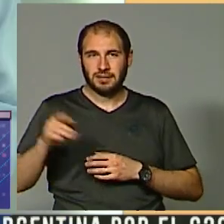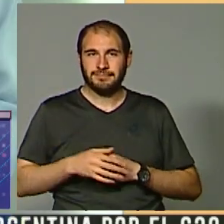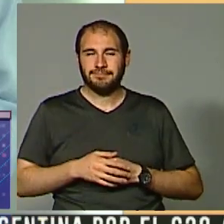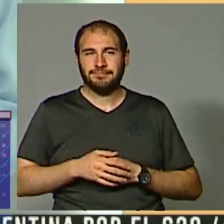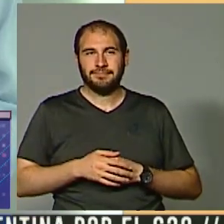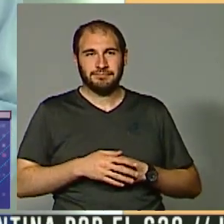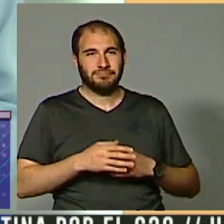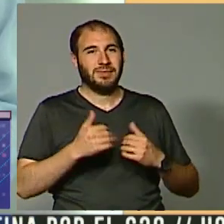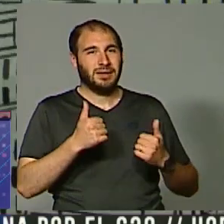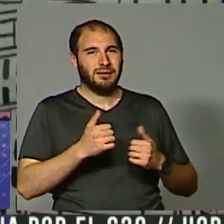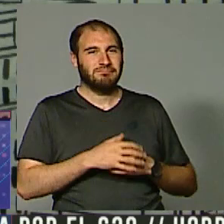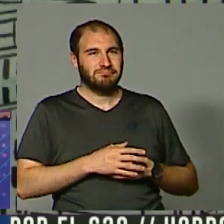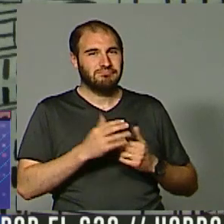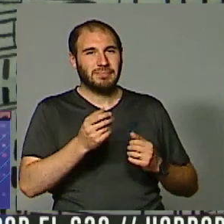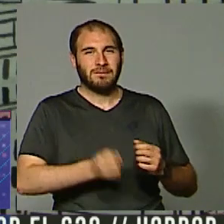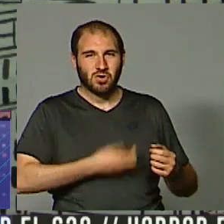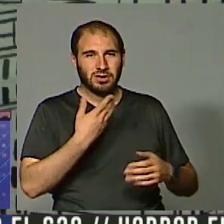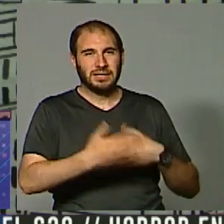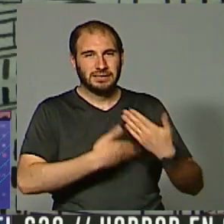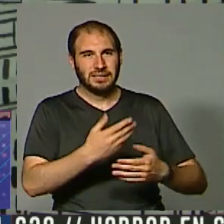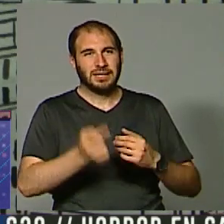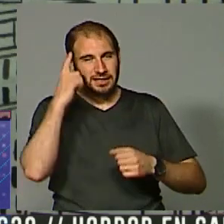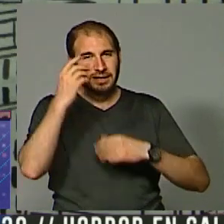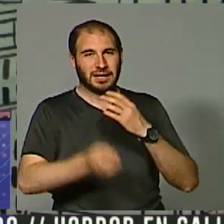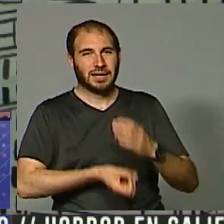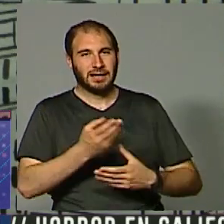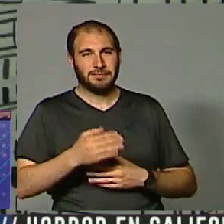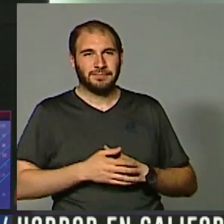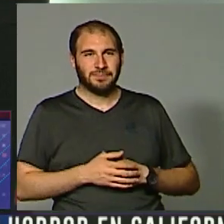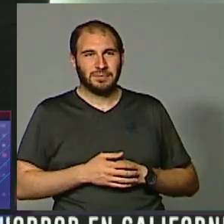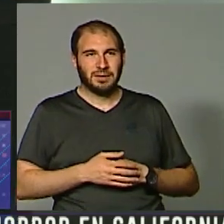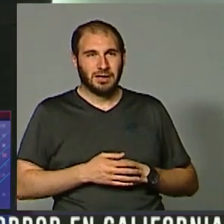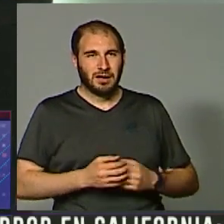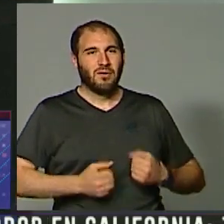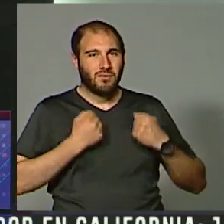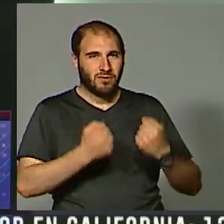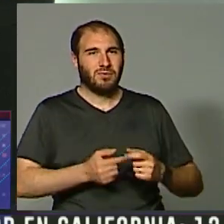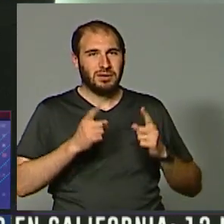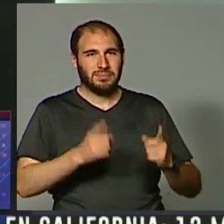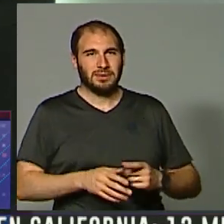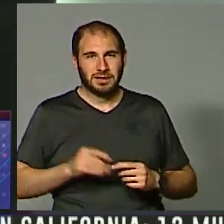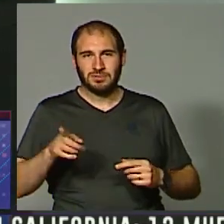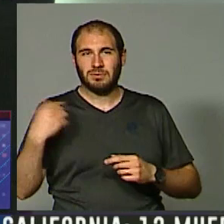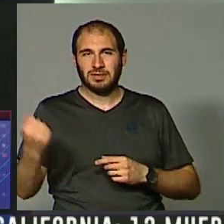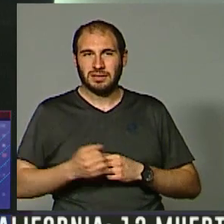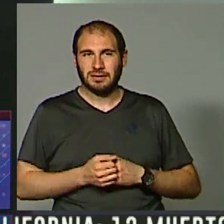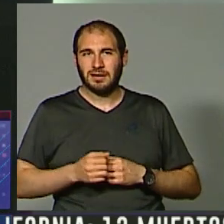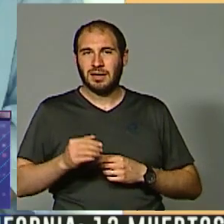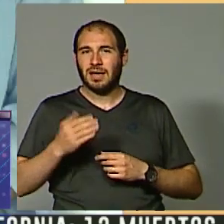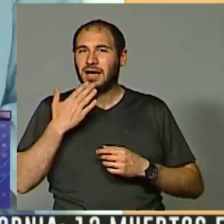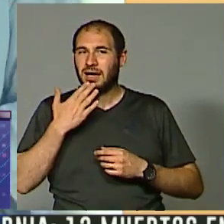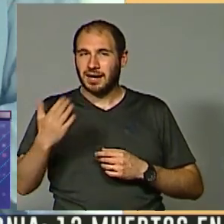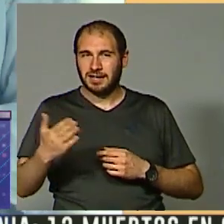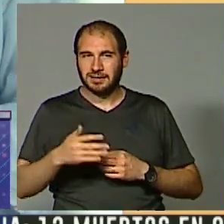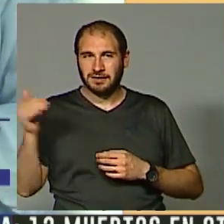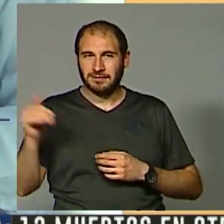bueno. Así que bueno, sí, sí, sí, con muchas ganas de seguir creando y con muchas pilas, por suerte. Eso es lo importante. Bueno, Belén, muchísimas